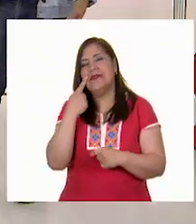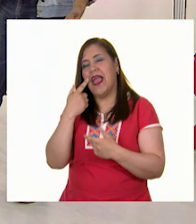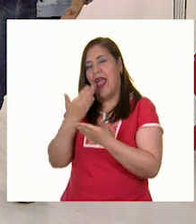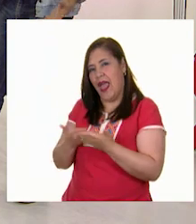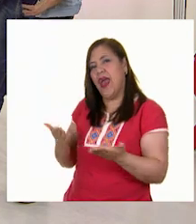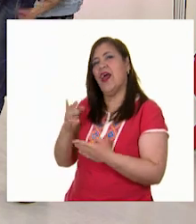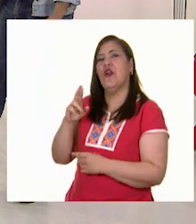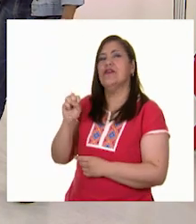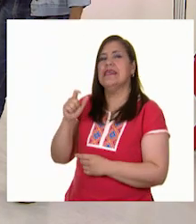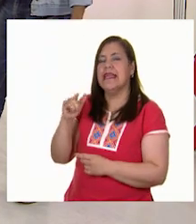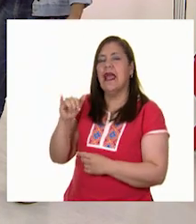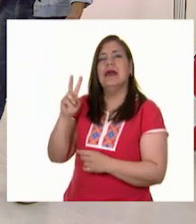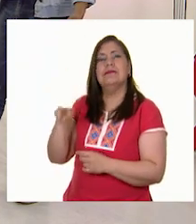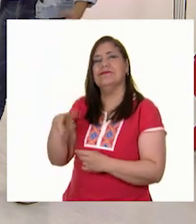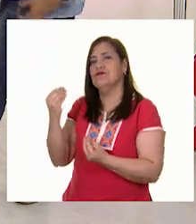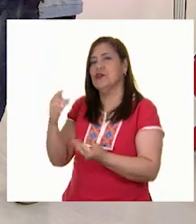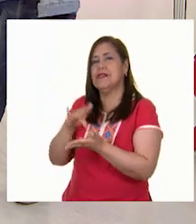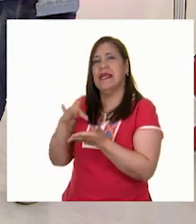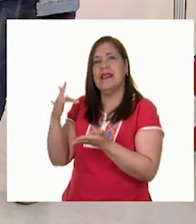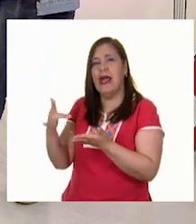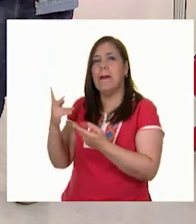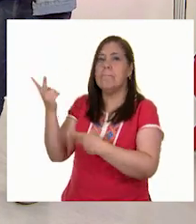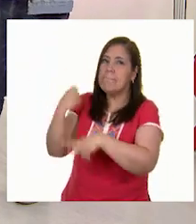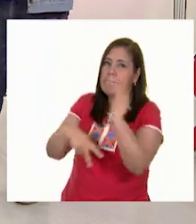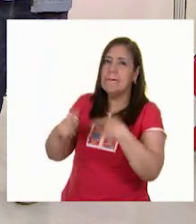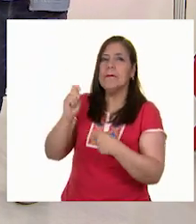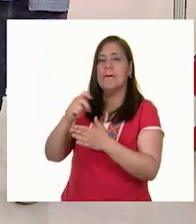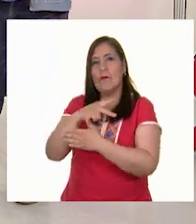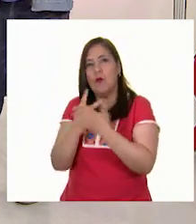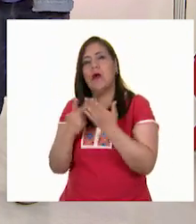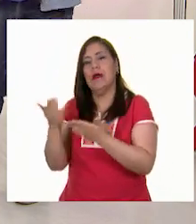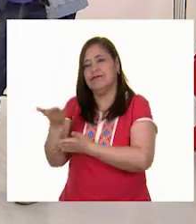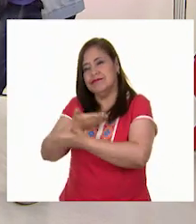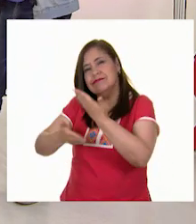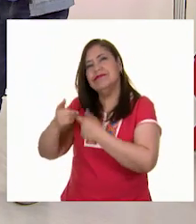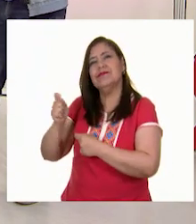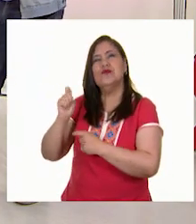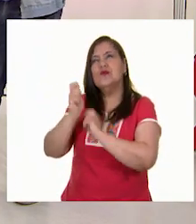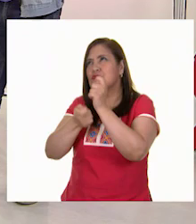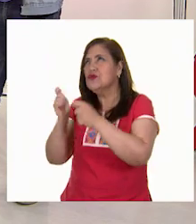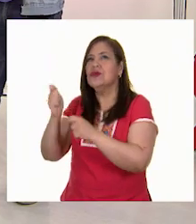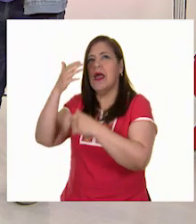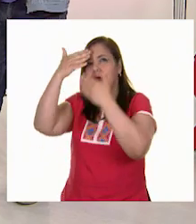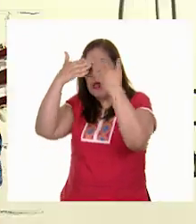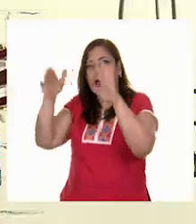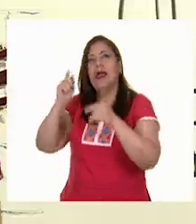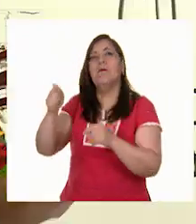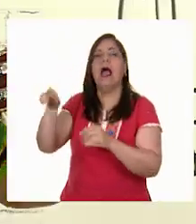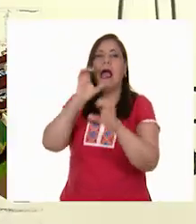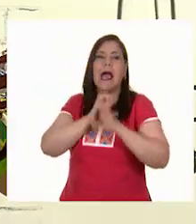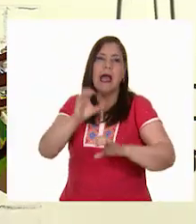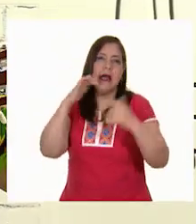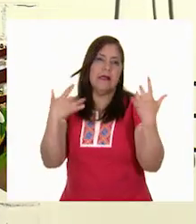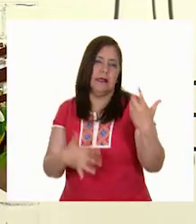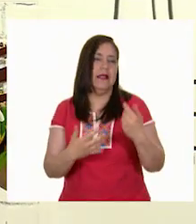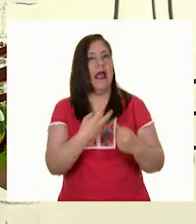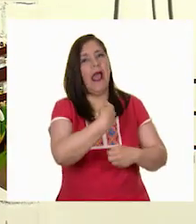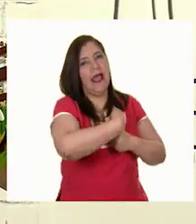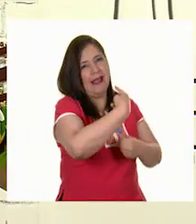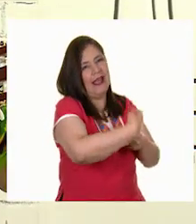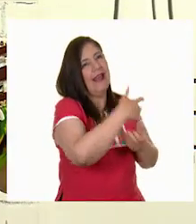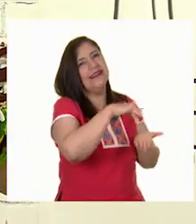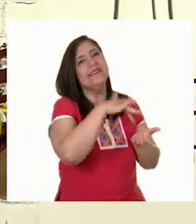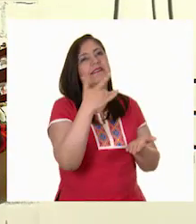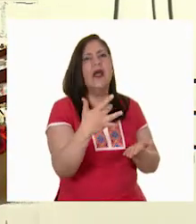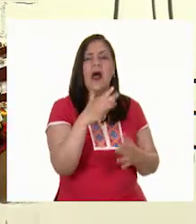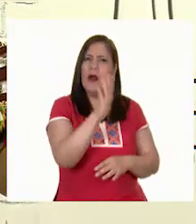Rosalía León, muchas gracias por venir al programa y por compartir todo tu conocimiento con nosotros y cantarnos y tocar para nosotros. Muchas gracias por invitarme,